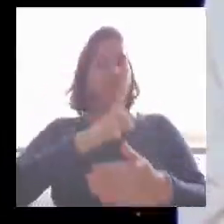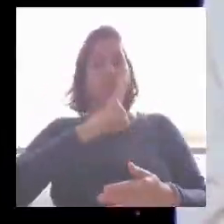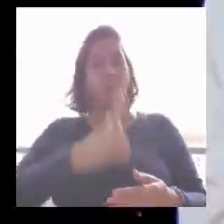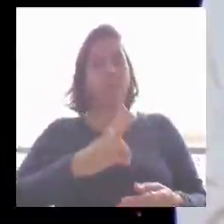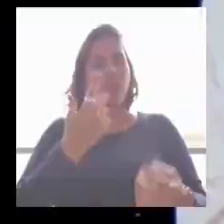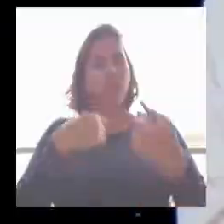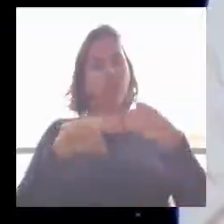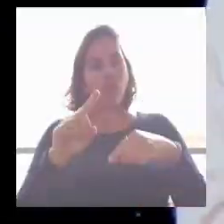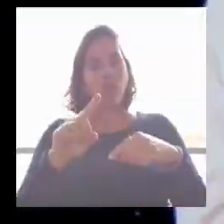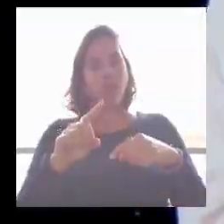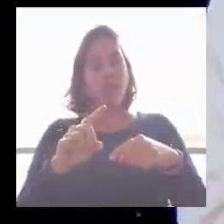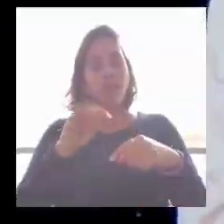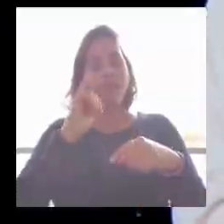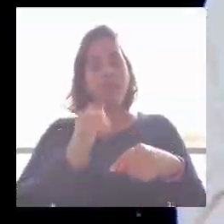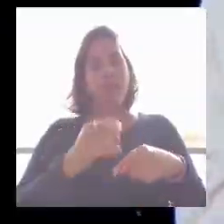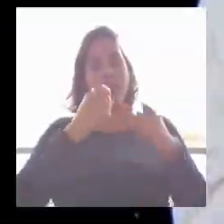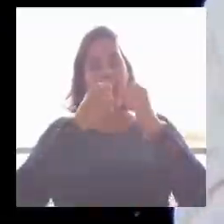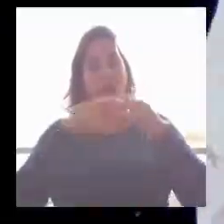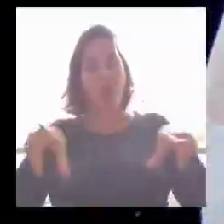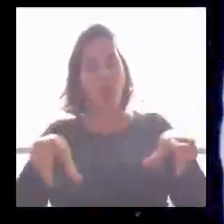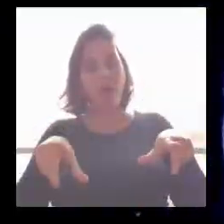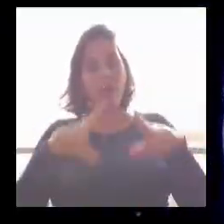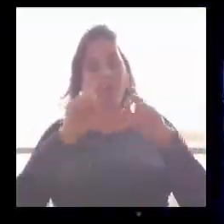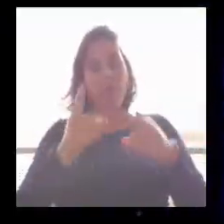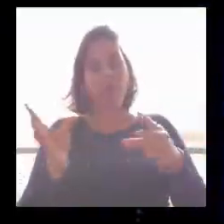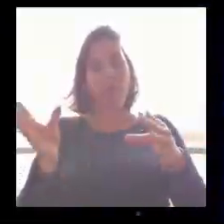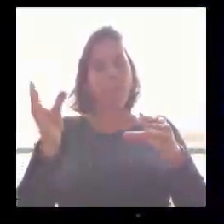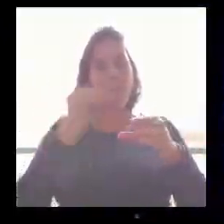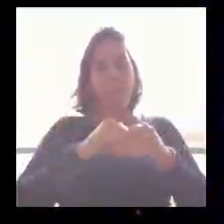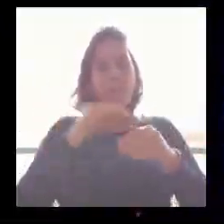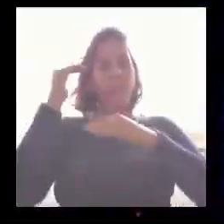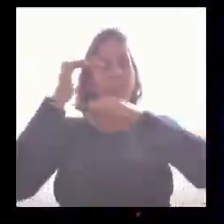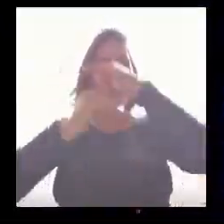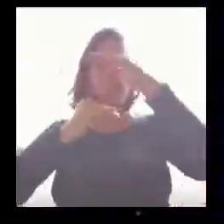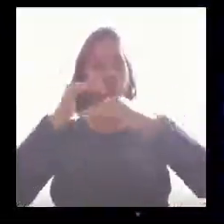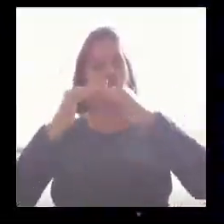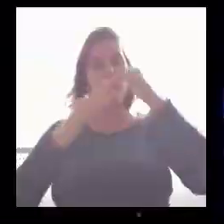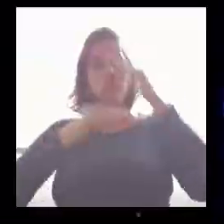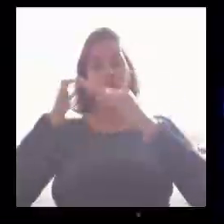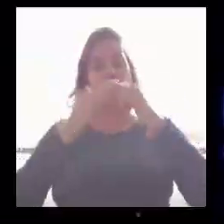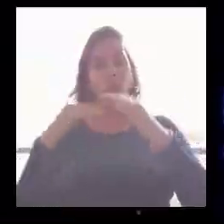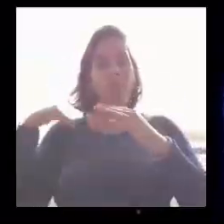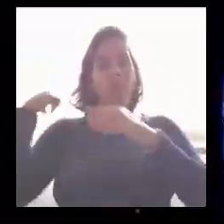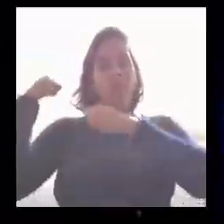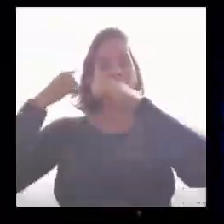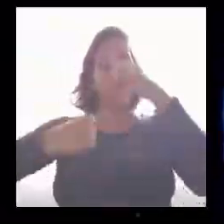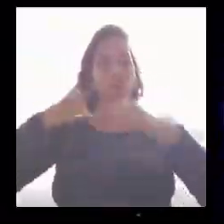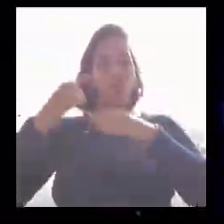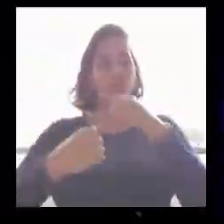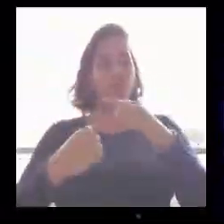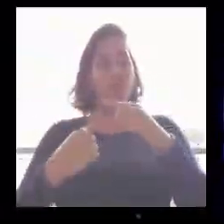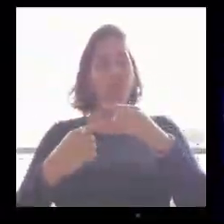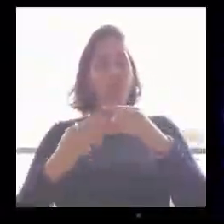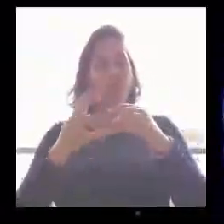si bien el lenguaje también es parte de una construcción de la evolución, la